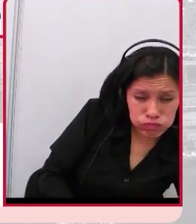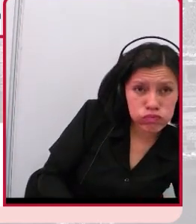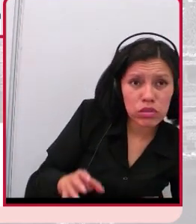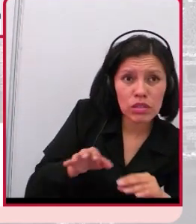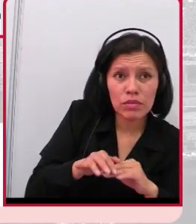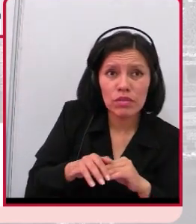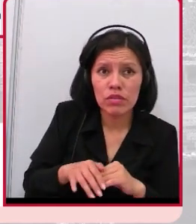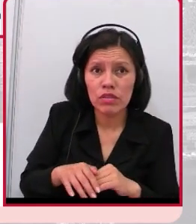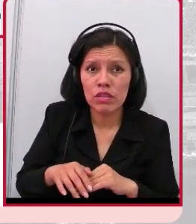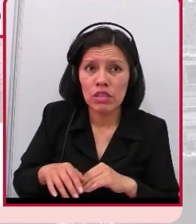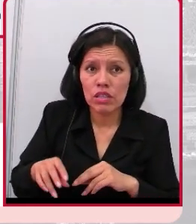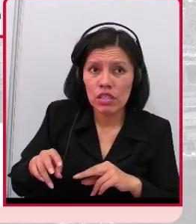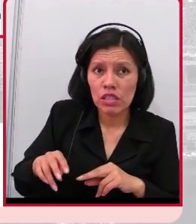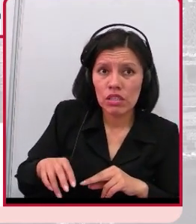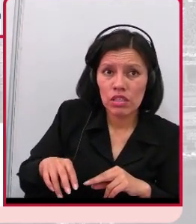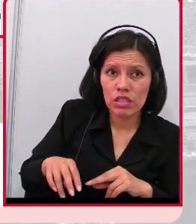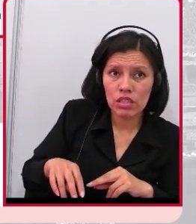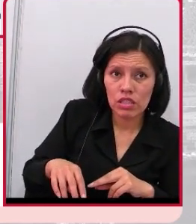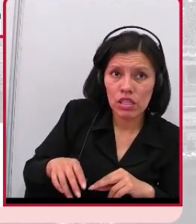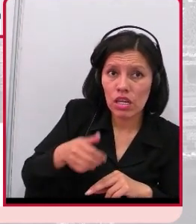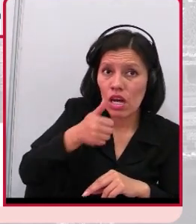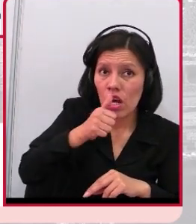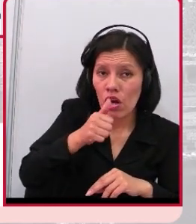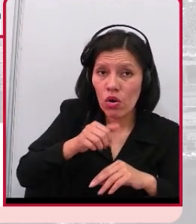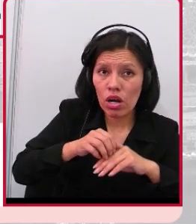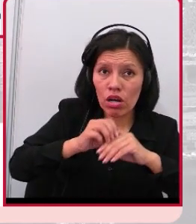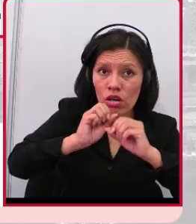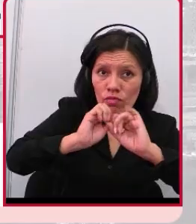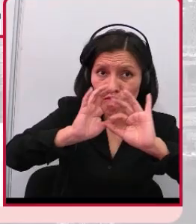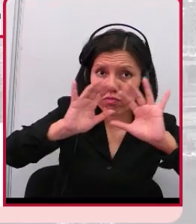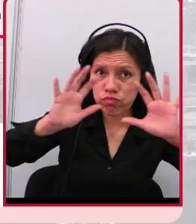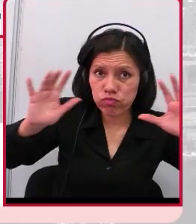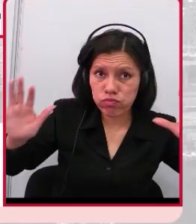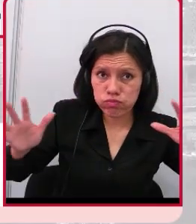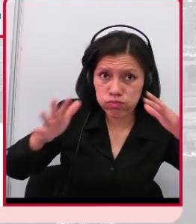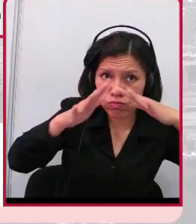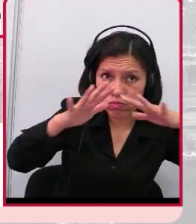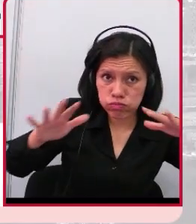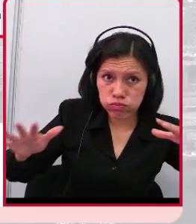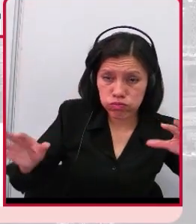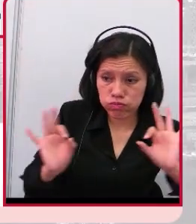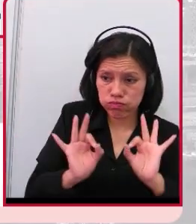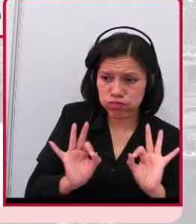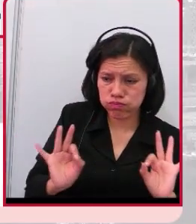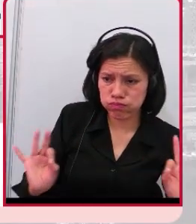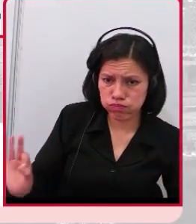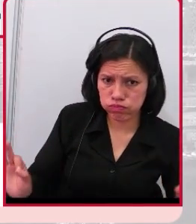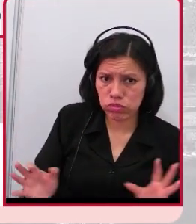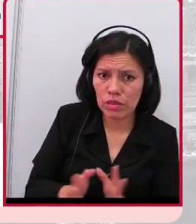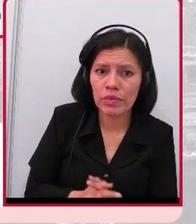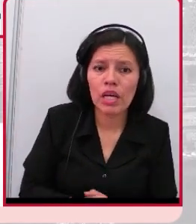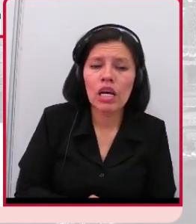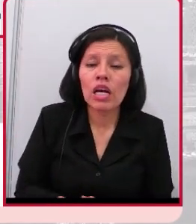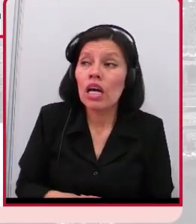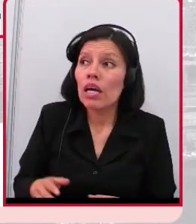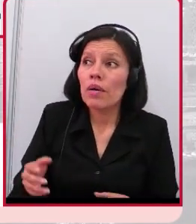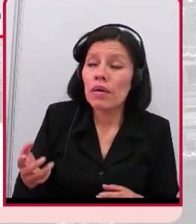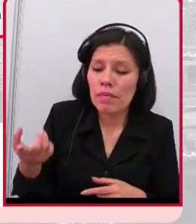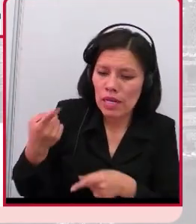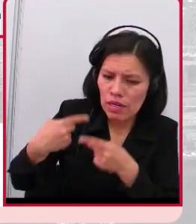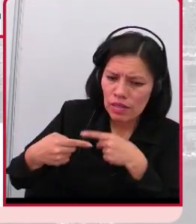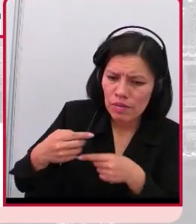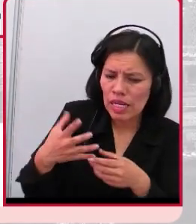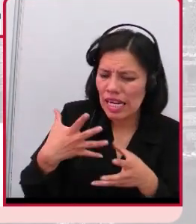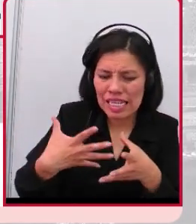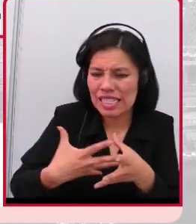sus características, puede irse como concentrado final o retornar al espesador bulk o colectivo para